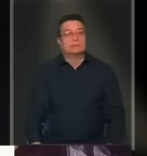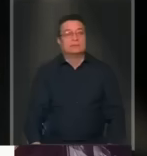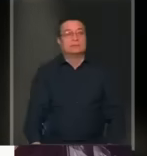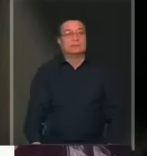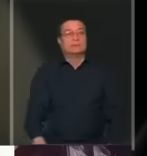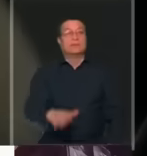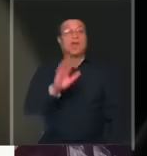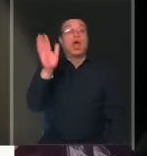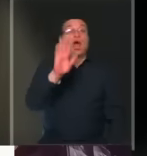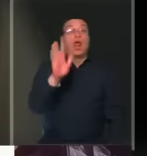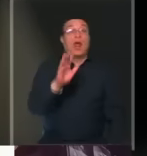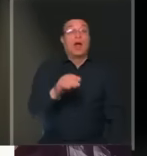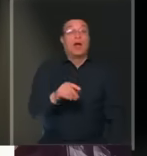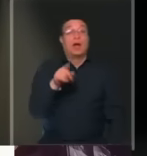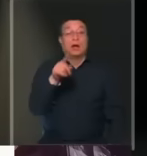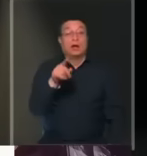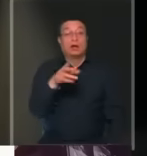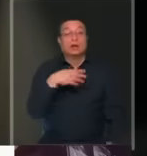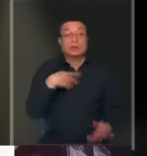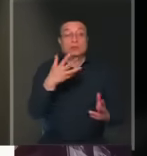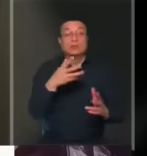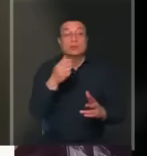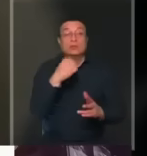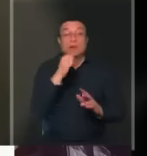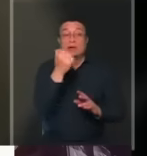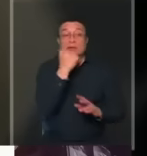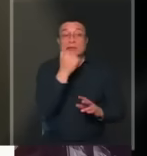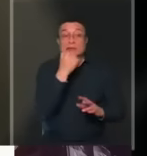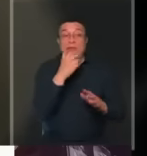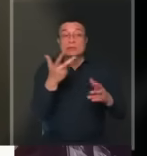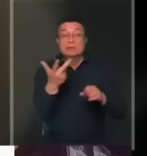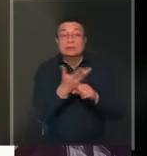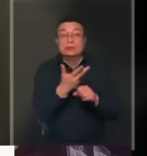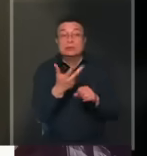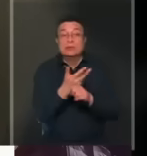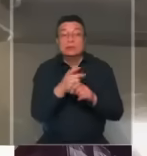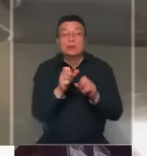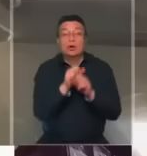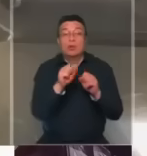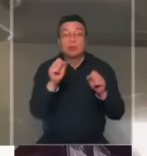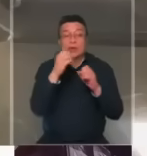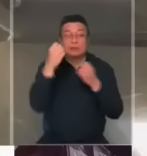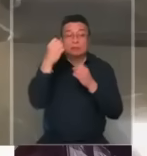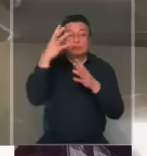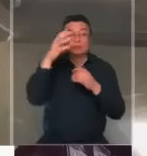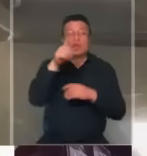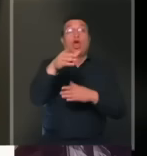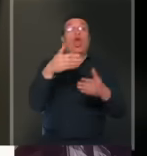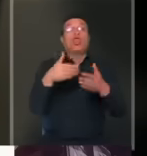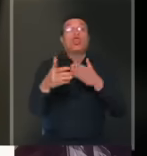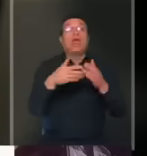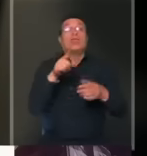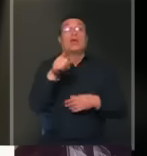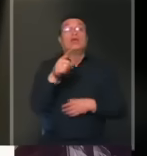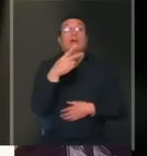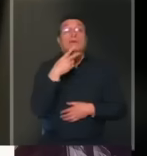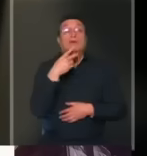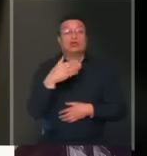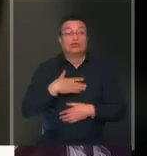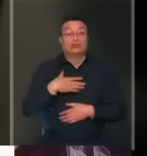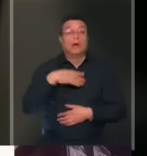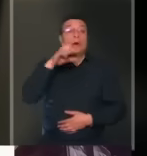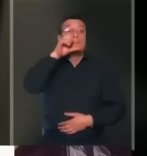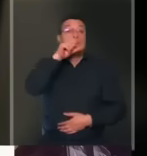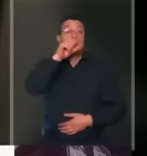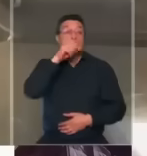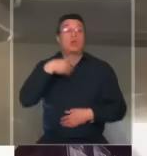¿Hola? Hola. Mi cámara ahorita está fallando. Por eso no lo puedo prender. ¿De dónde eres? Soy de Perú, pero ahorita